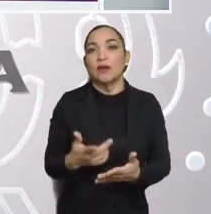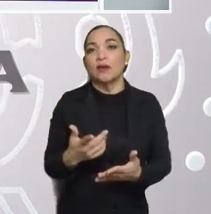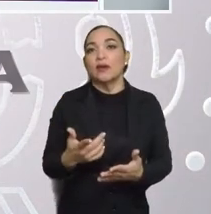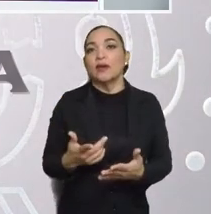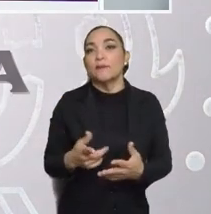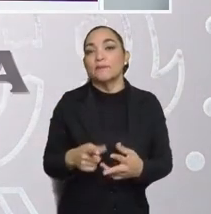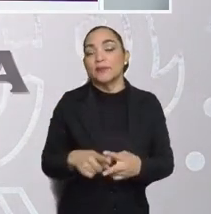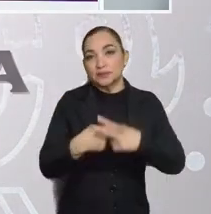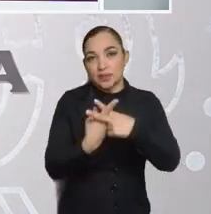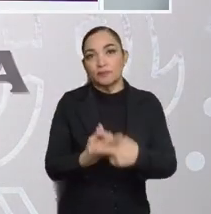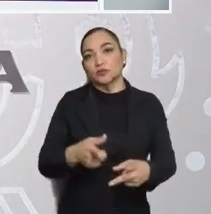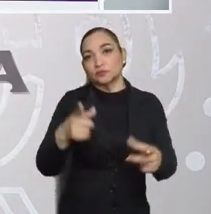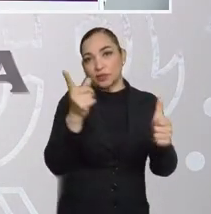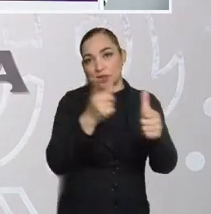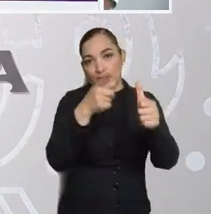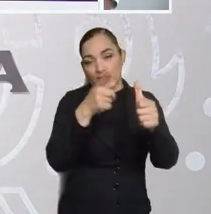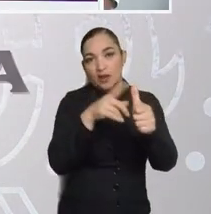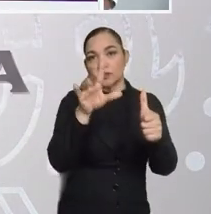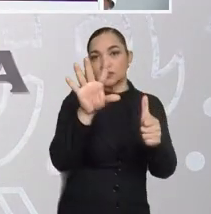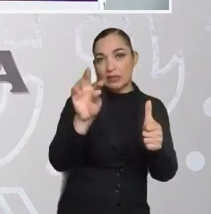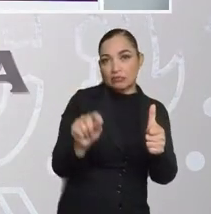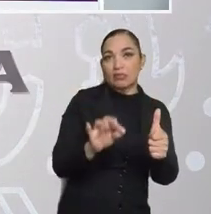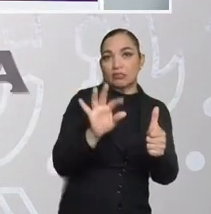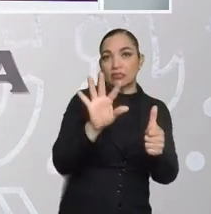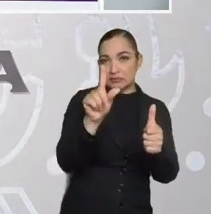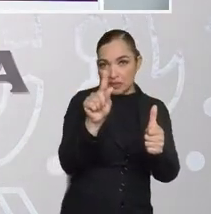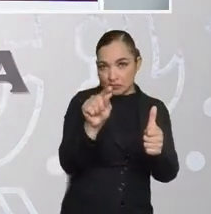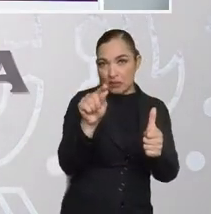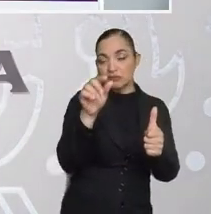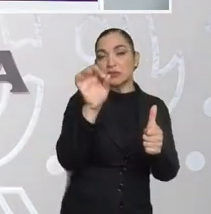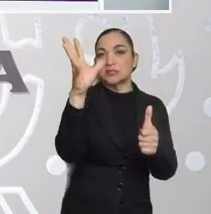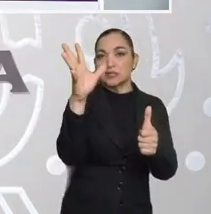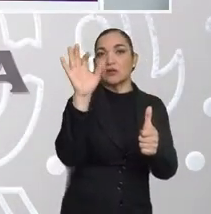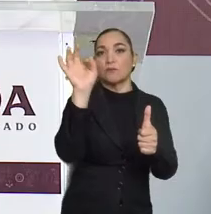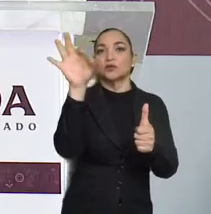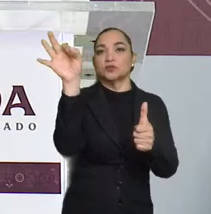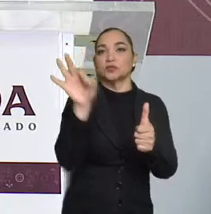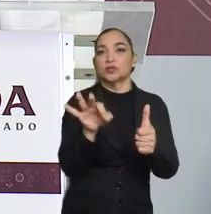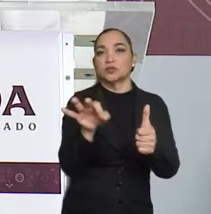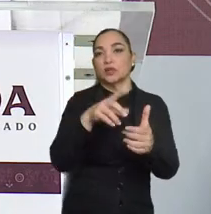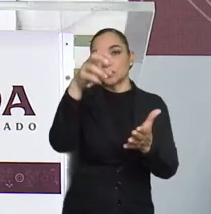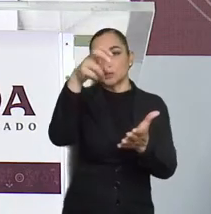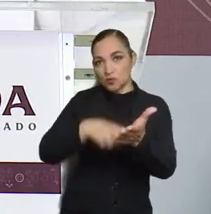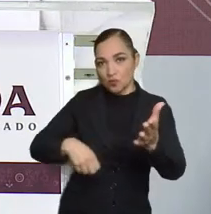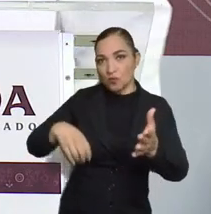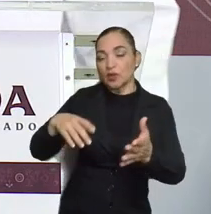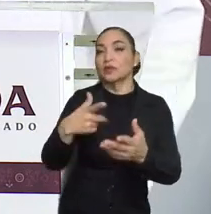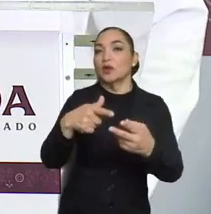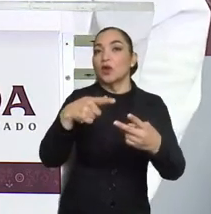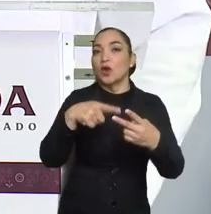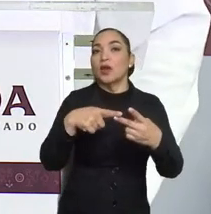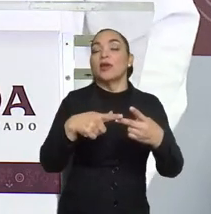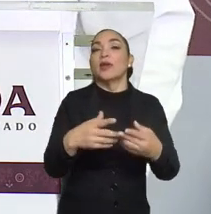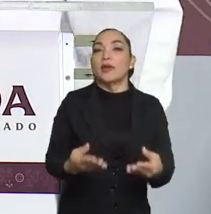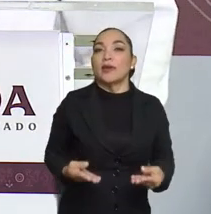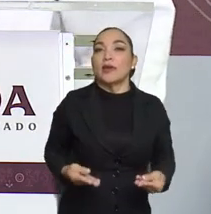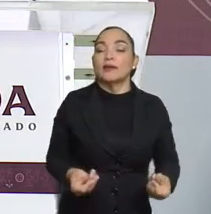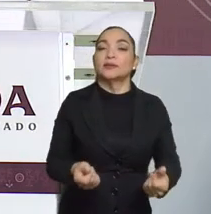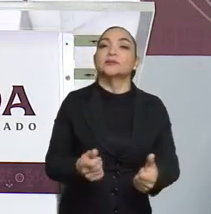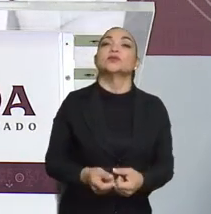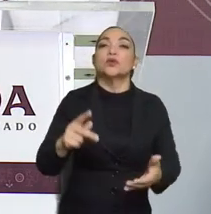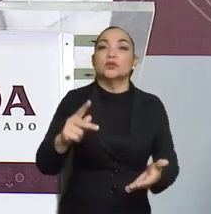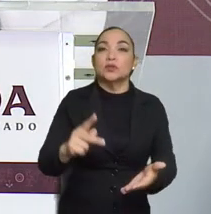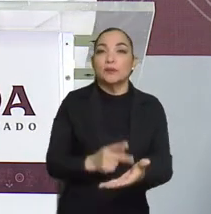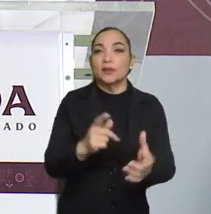primero el 75% de descuento en multas, honorarios y gastos en lo que es el refrendo vehicular,